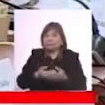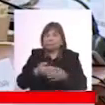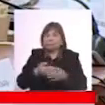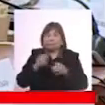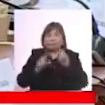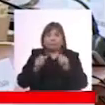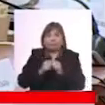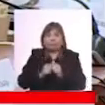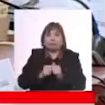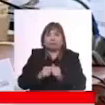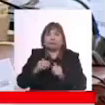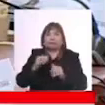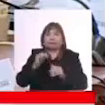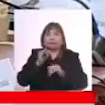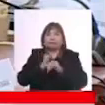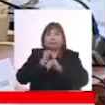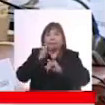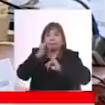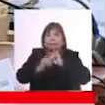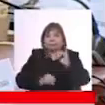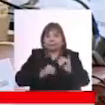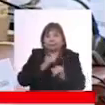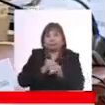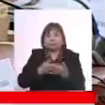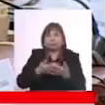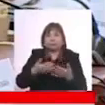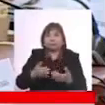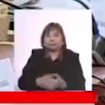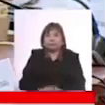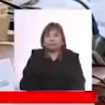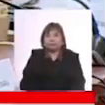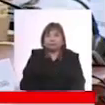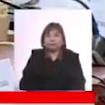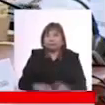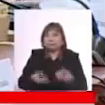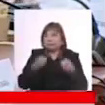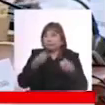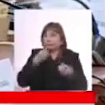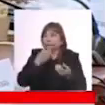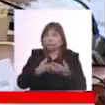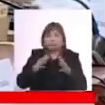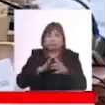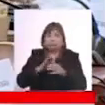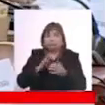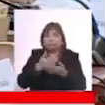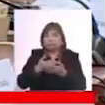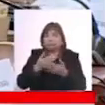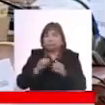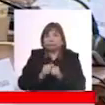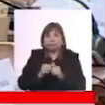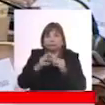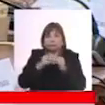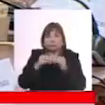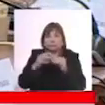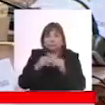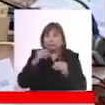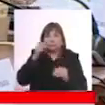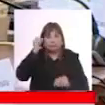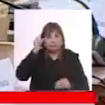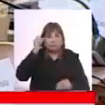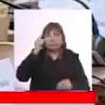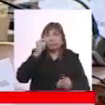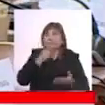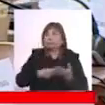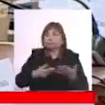Hay programas de internacionalización, digitalización, formación de clústeres y cadenas productivas, ¿no? En ese